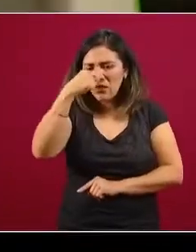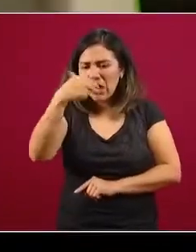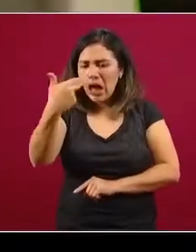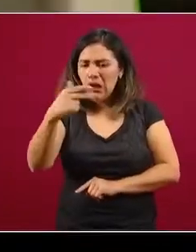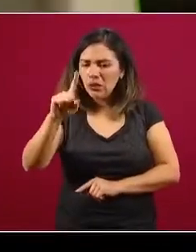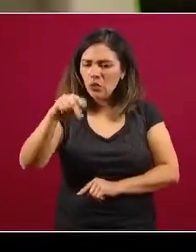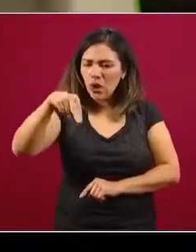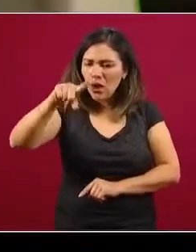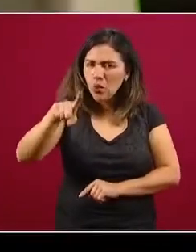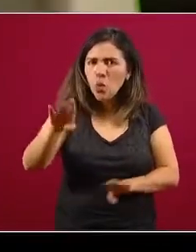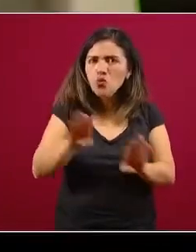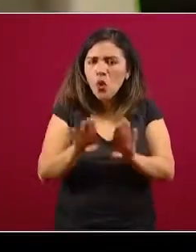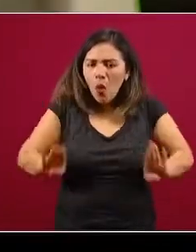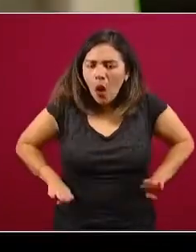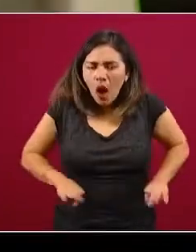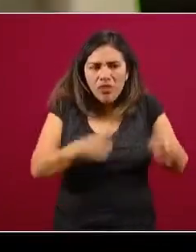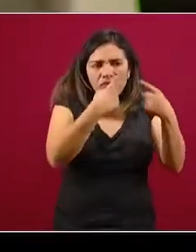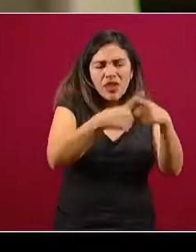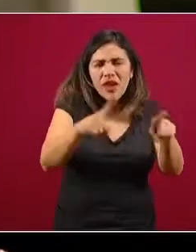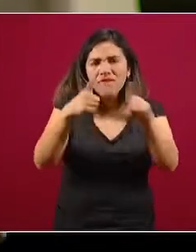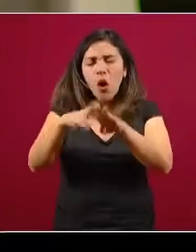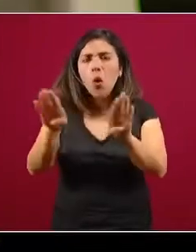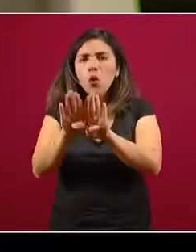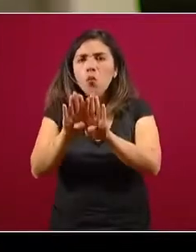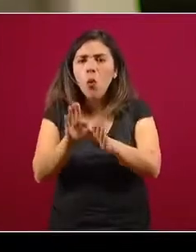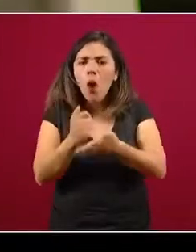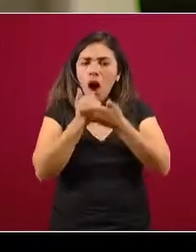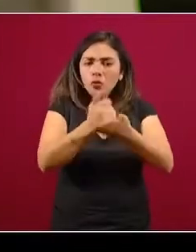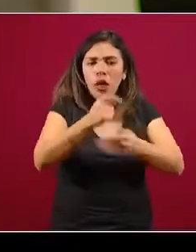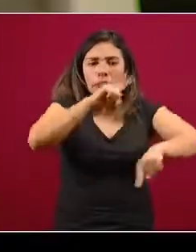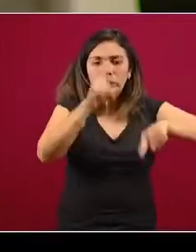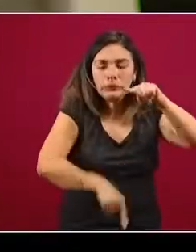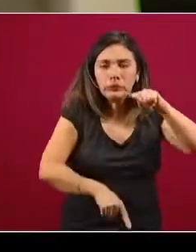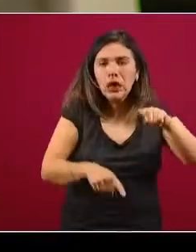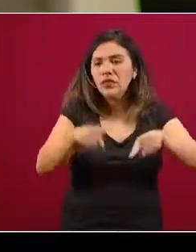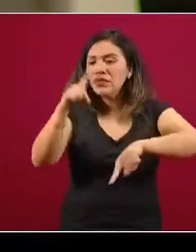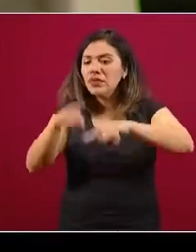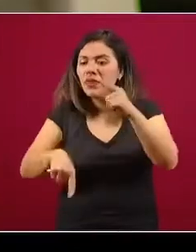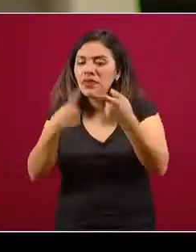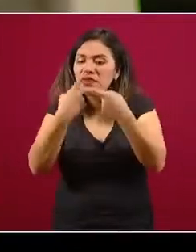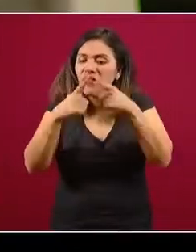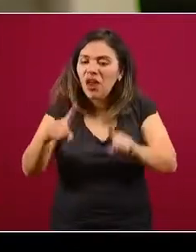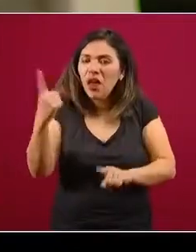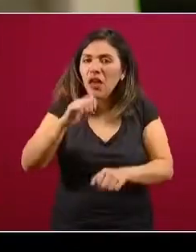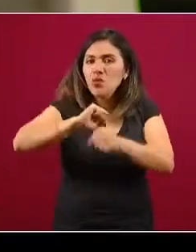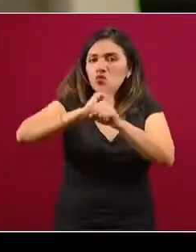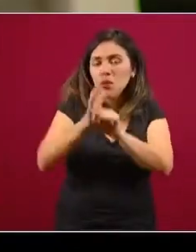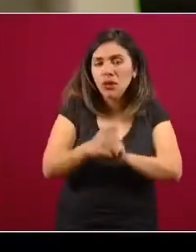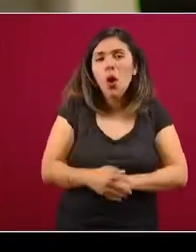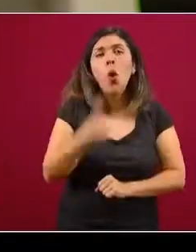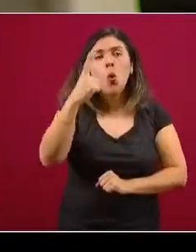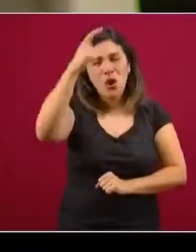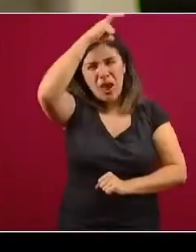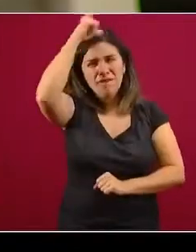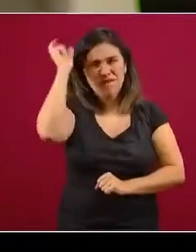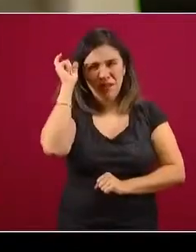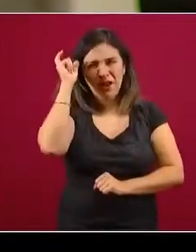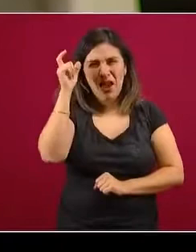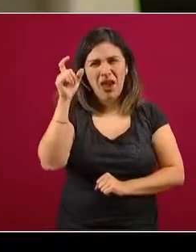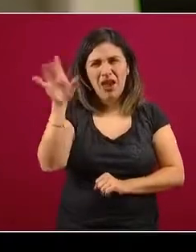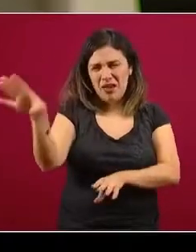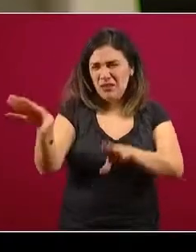Y cómo distinguirlas y cómo actuar ante ellas y cómo distinguirlas de COVID. Eso, y una enfermera contratada ahora para la